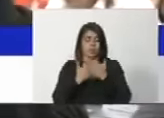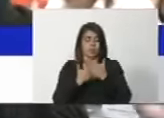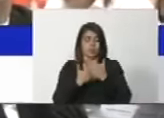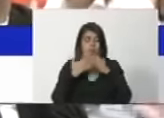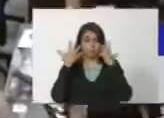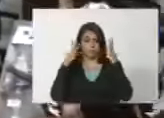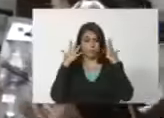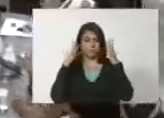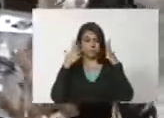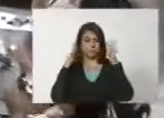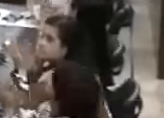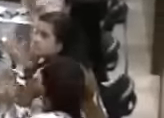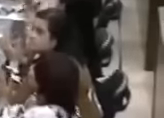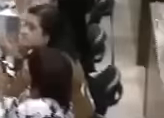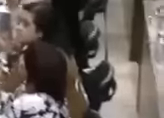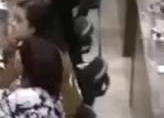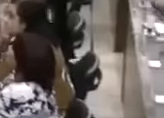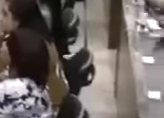gracias.